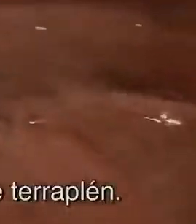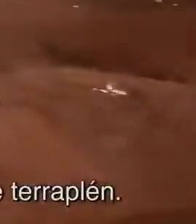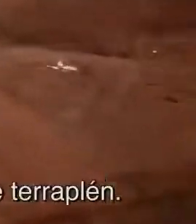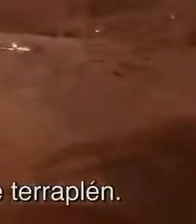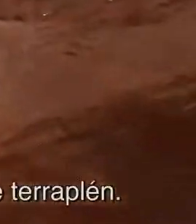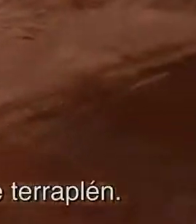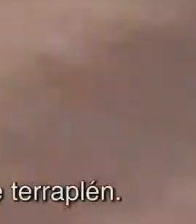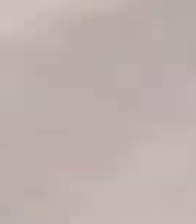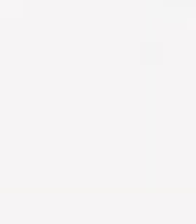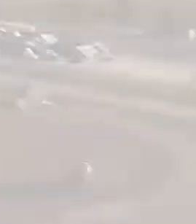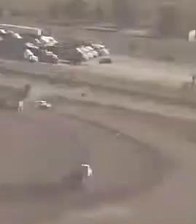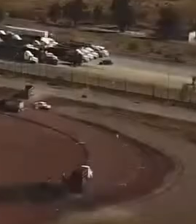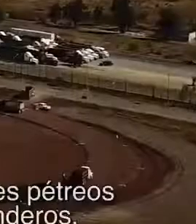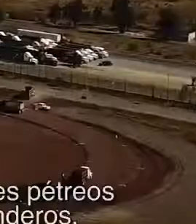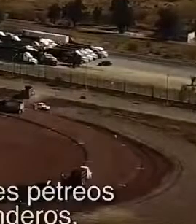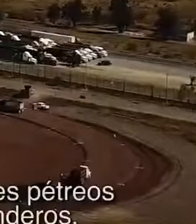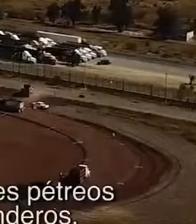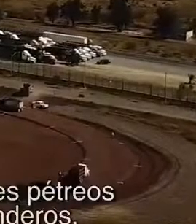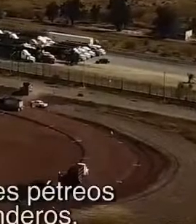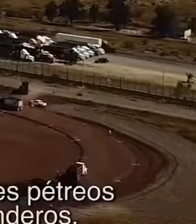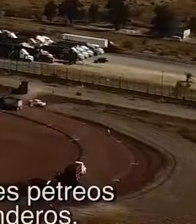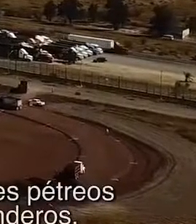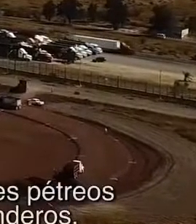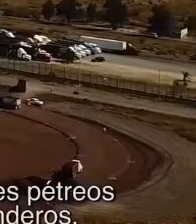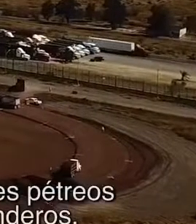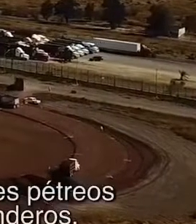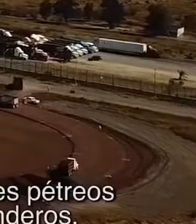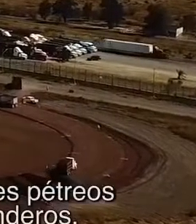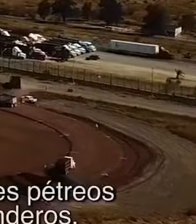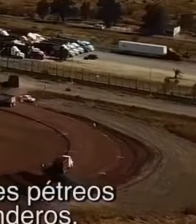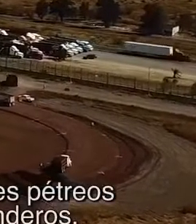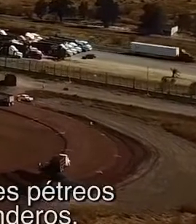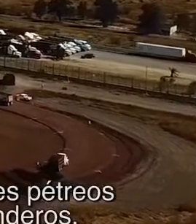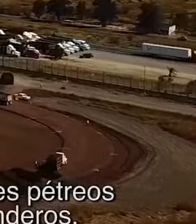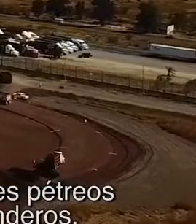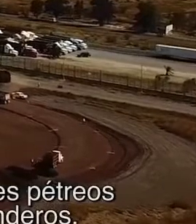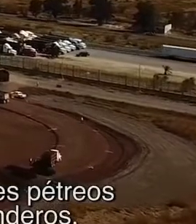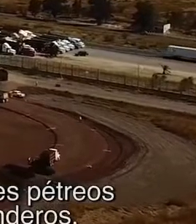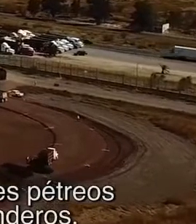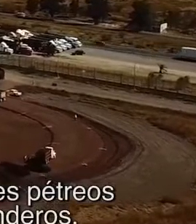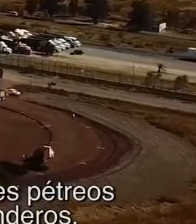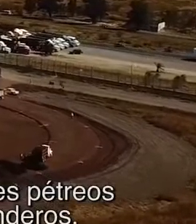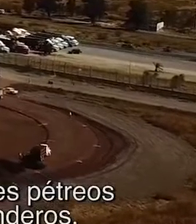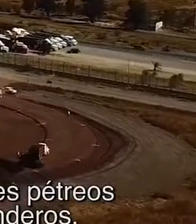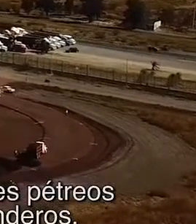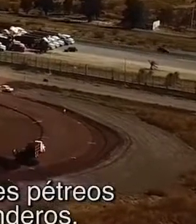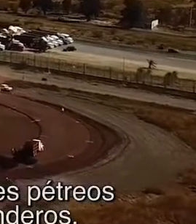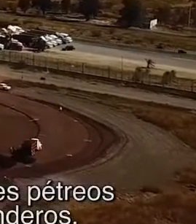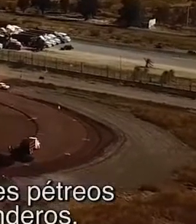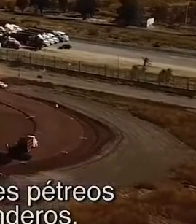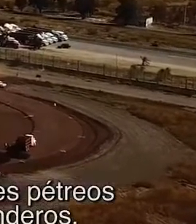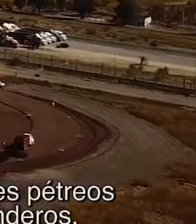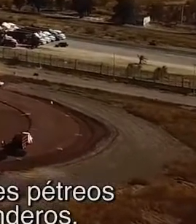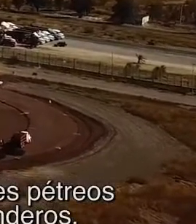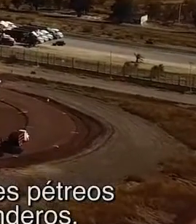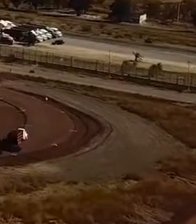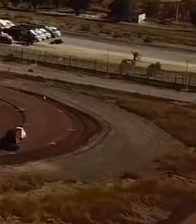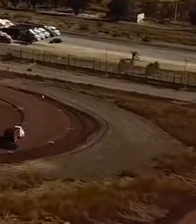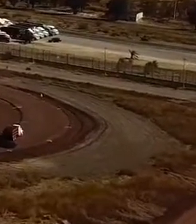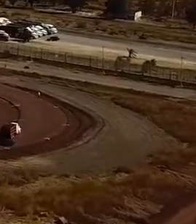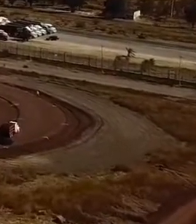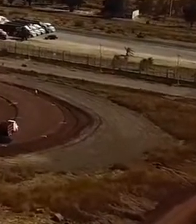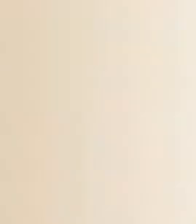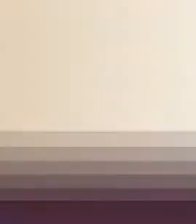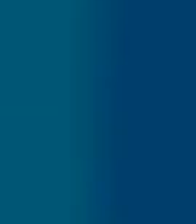capa final de terraplén. Se efectúa el acarreo y compactación de materiales pétreos para la formación de la primera capa de los senderos.